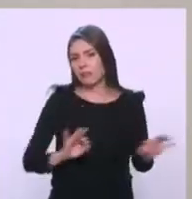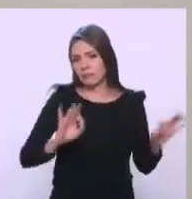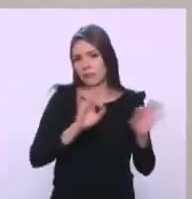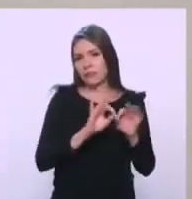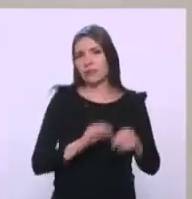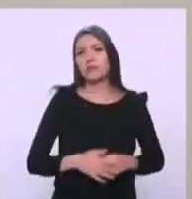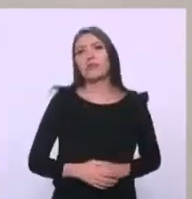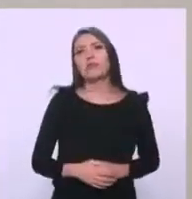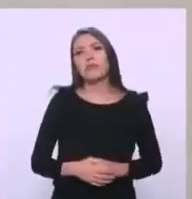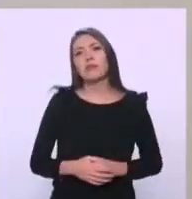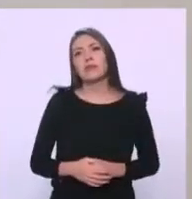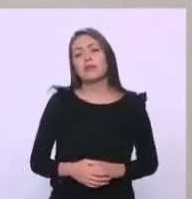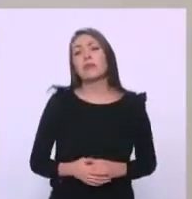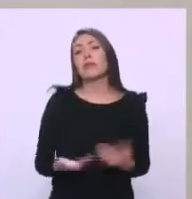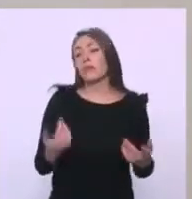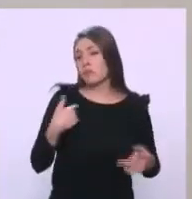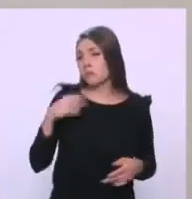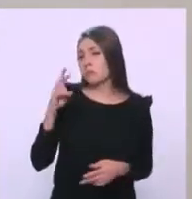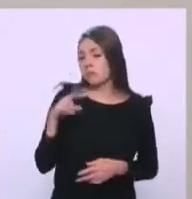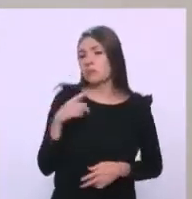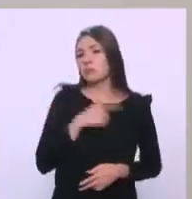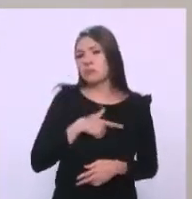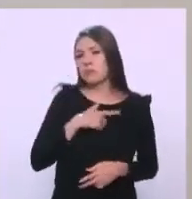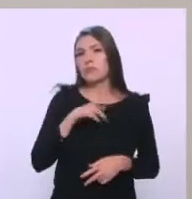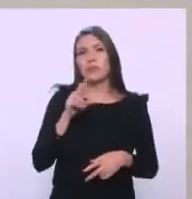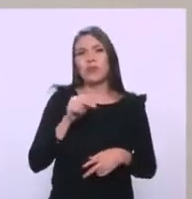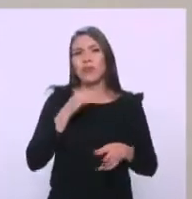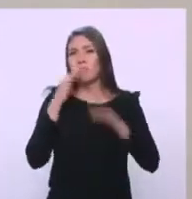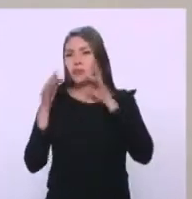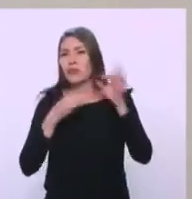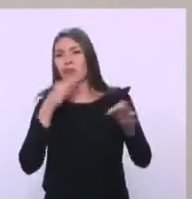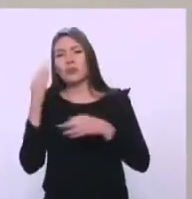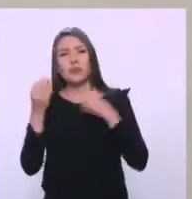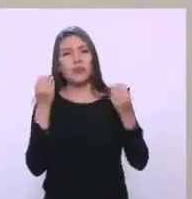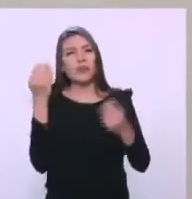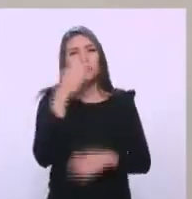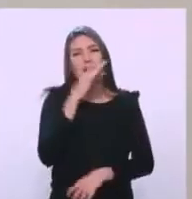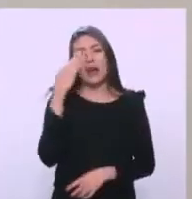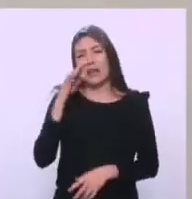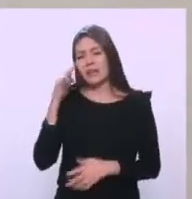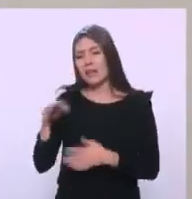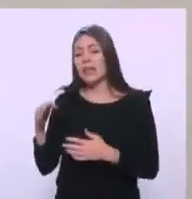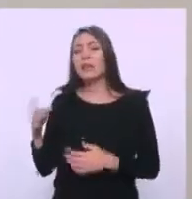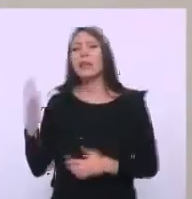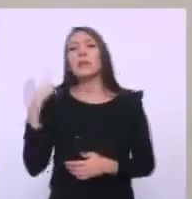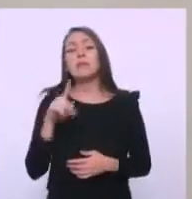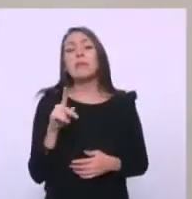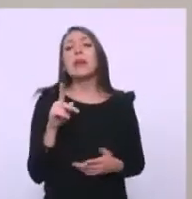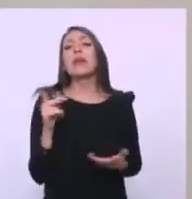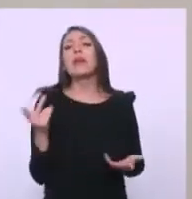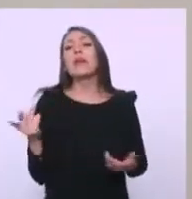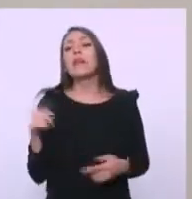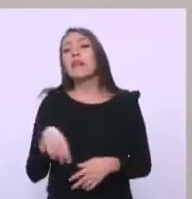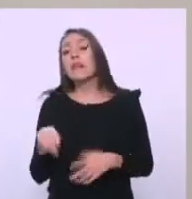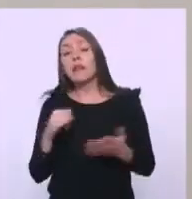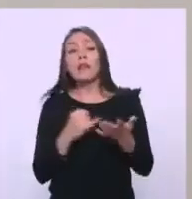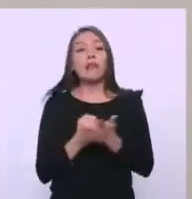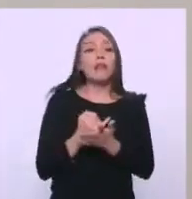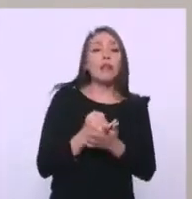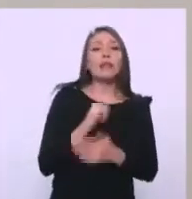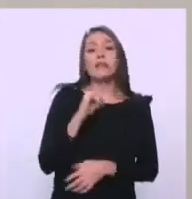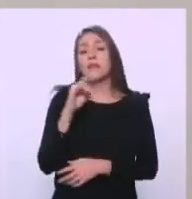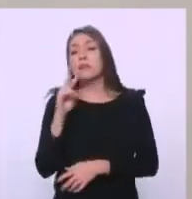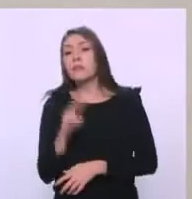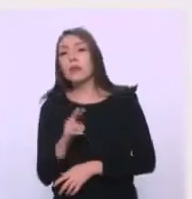se propaguen tantas noticias falsas, pero creo que es un peligro porque al final, ¿quién decide qué es verdad y qué es mentira, ¿no? En las redes